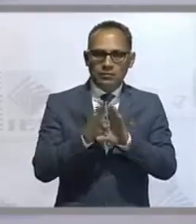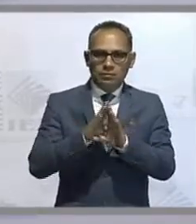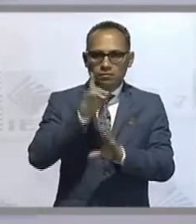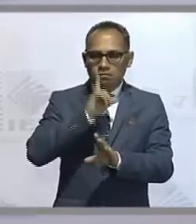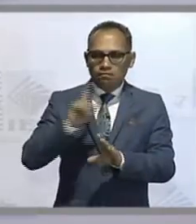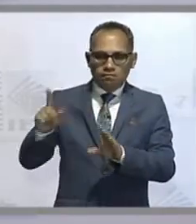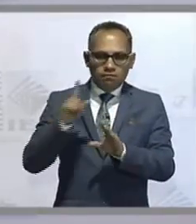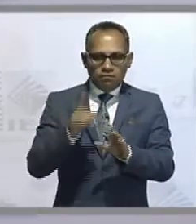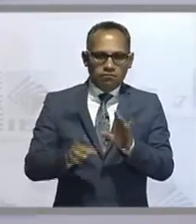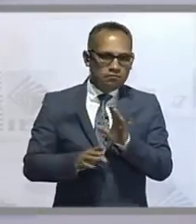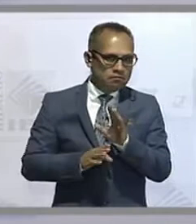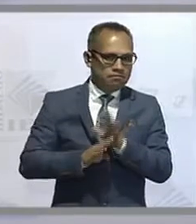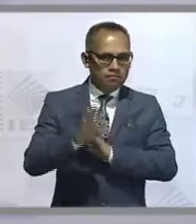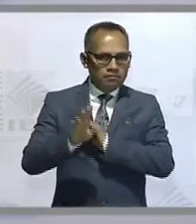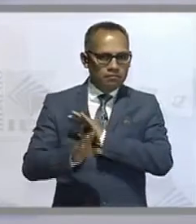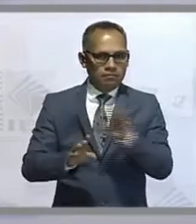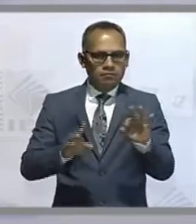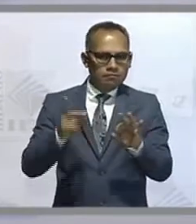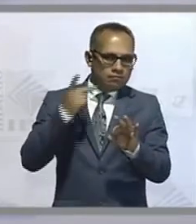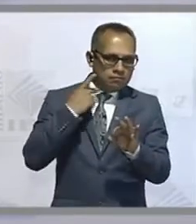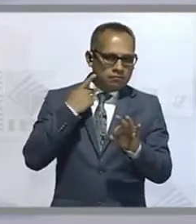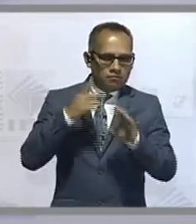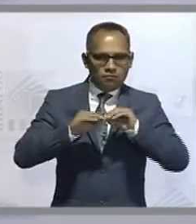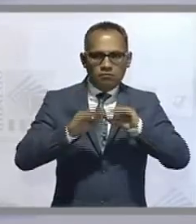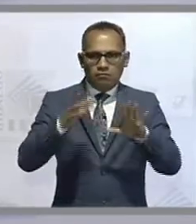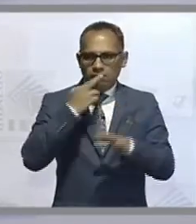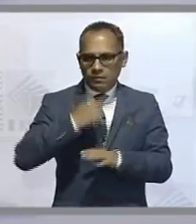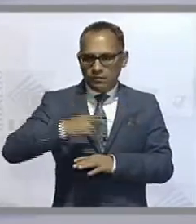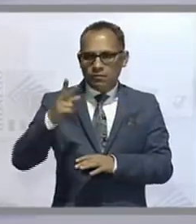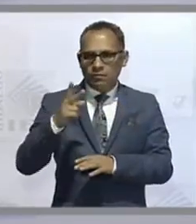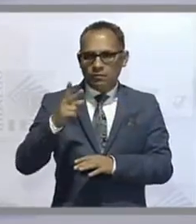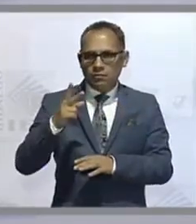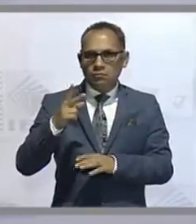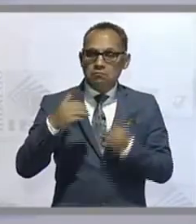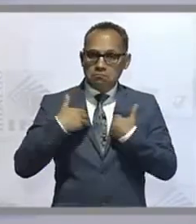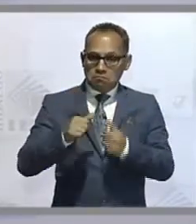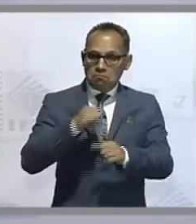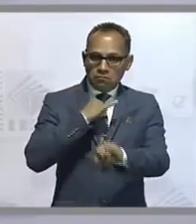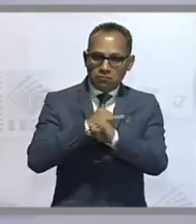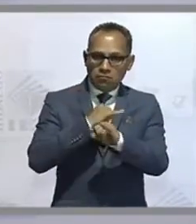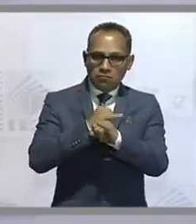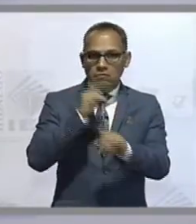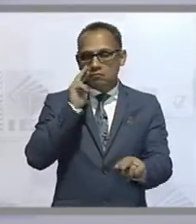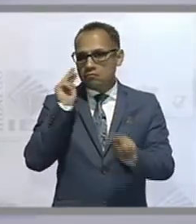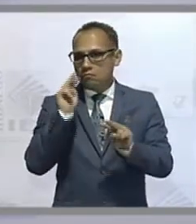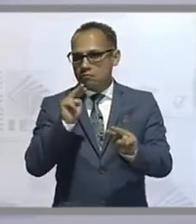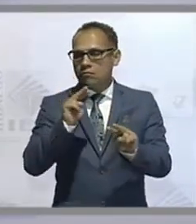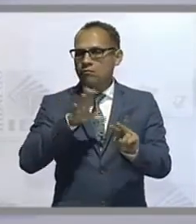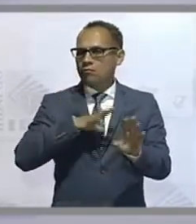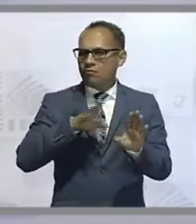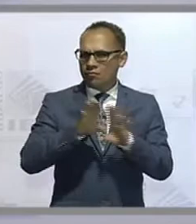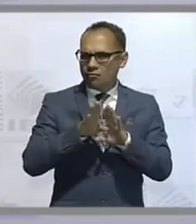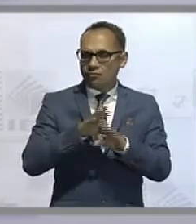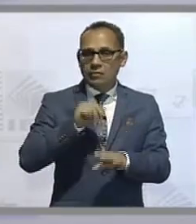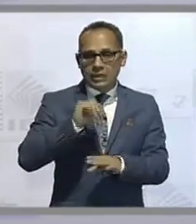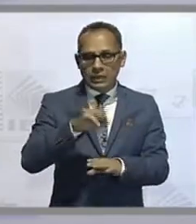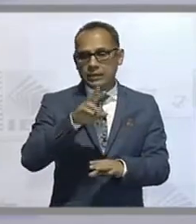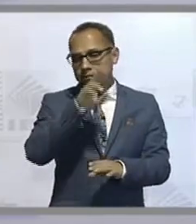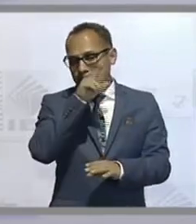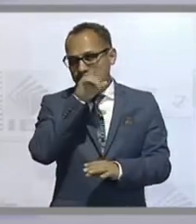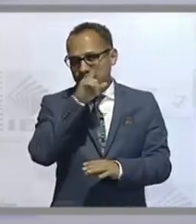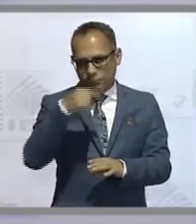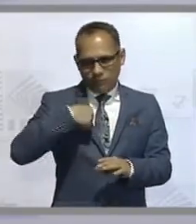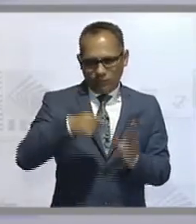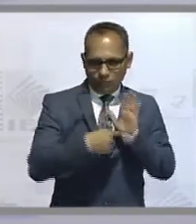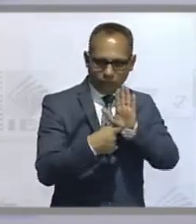han empezado ya los ataques a través de internet que voy a señalar y nos preocupa mucho que la violencia continúe